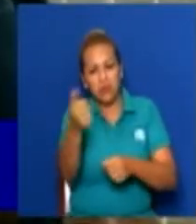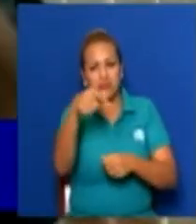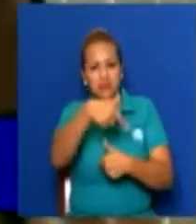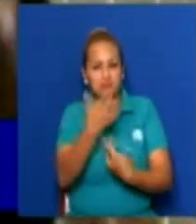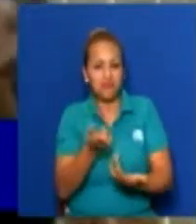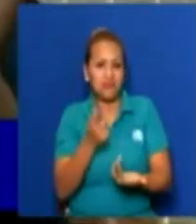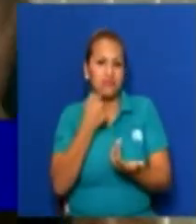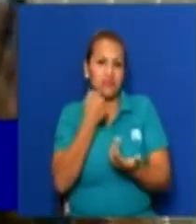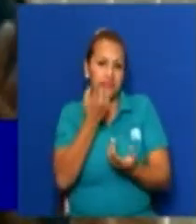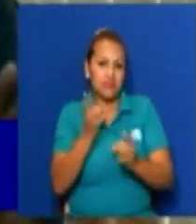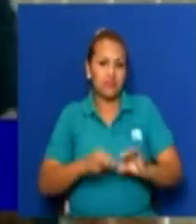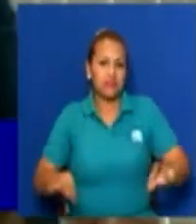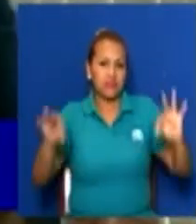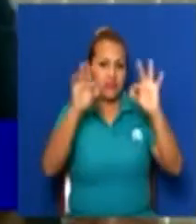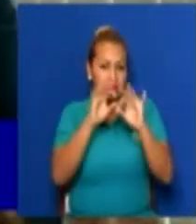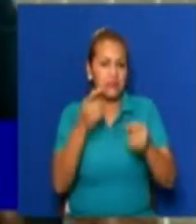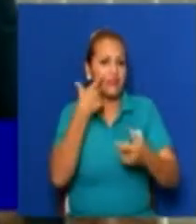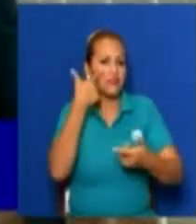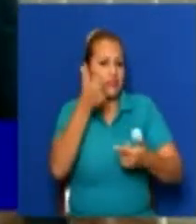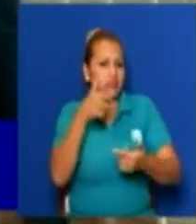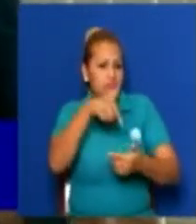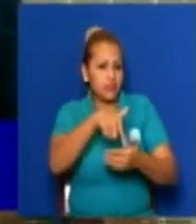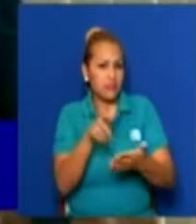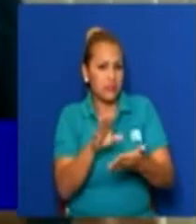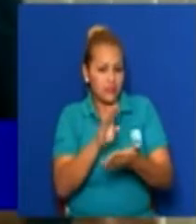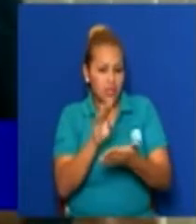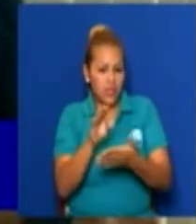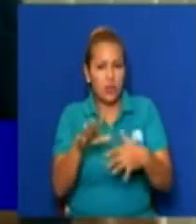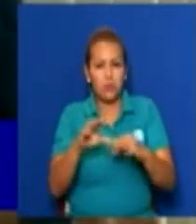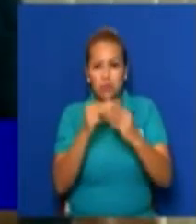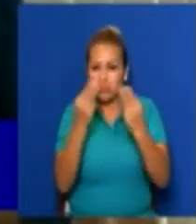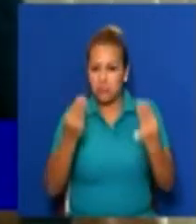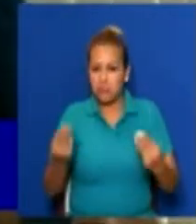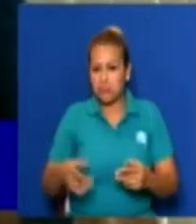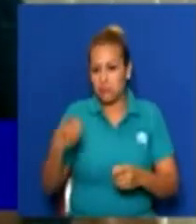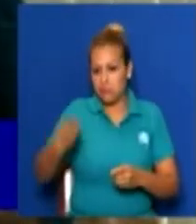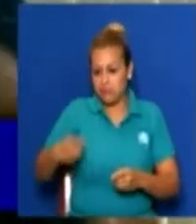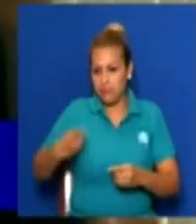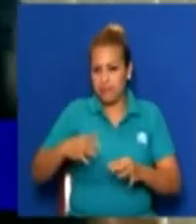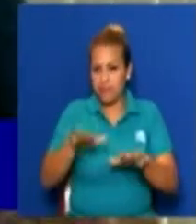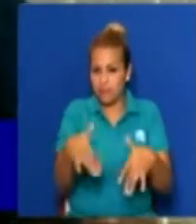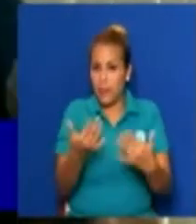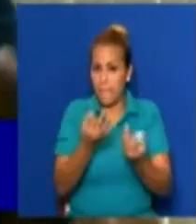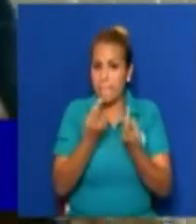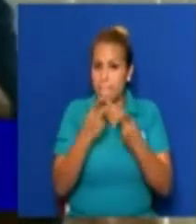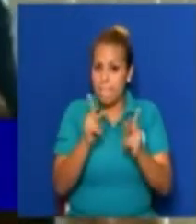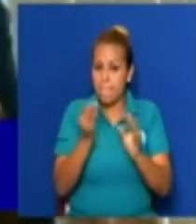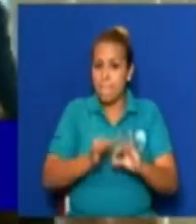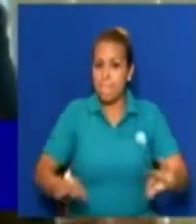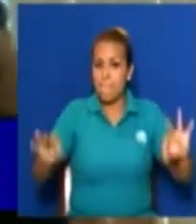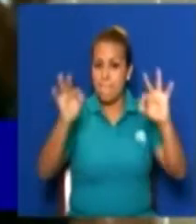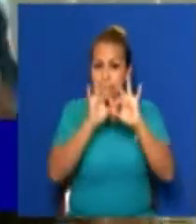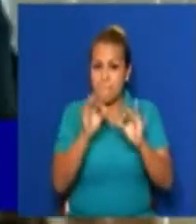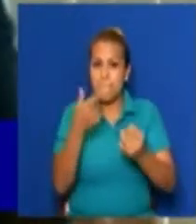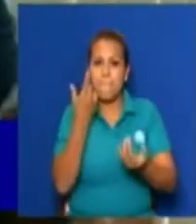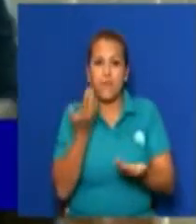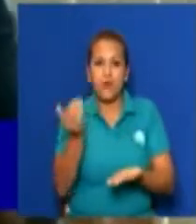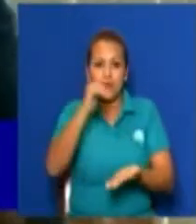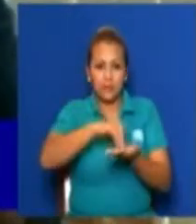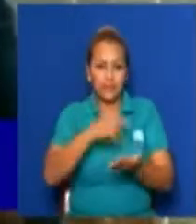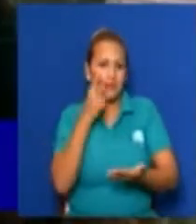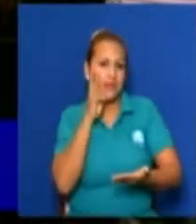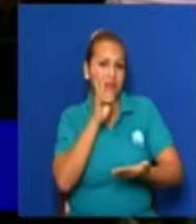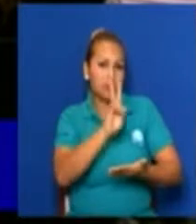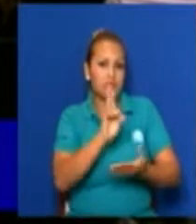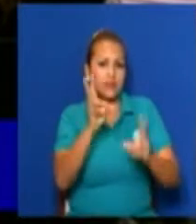digamos, reconocer los avances en materia de derecho que tiene Nicaragua, pero que es válido también retomar el tema de la